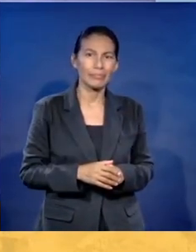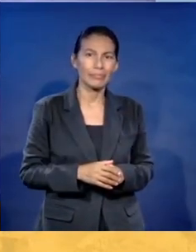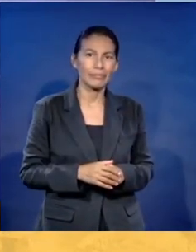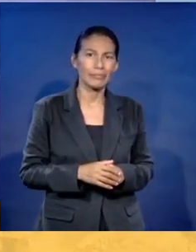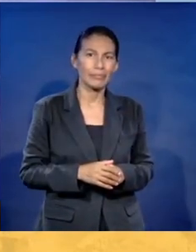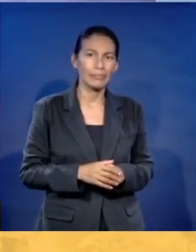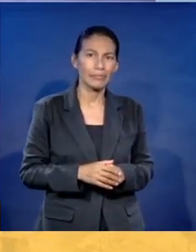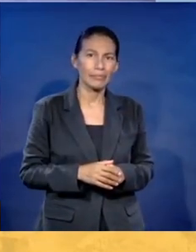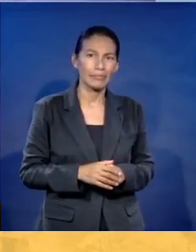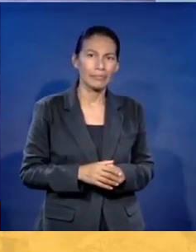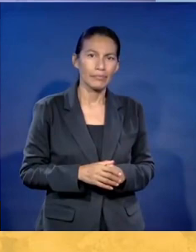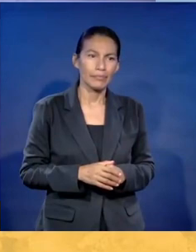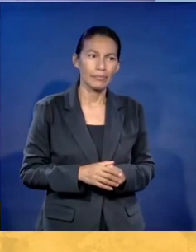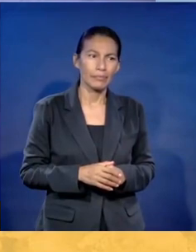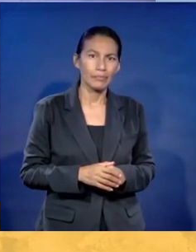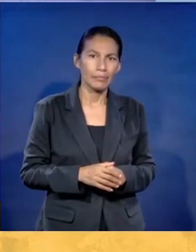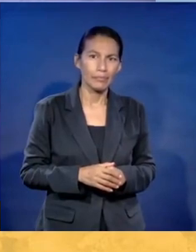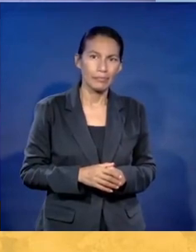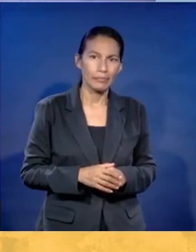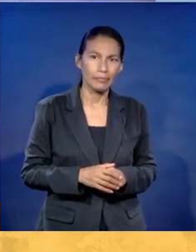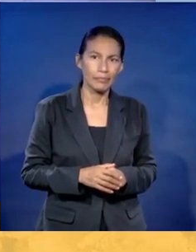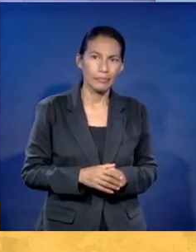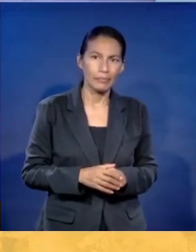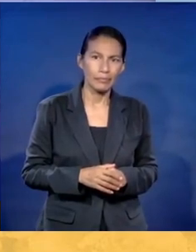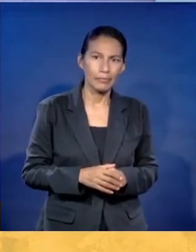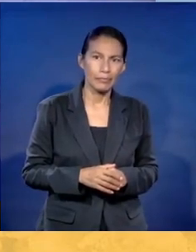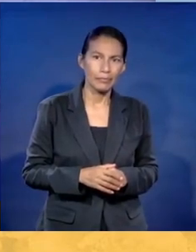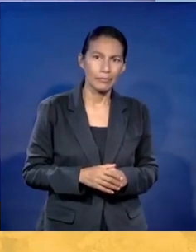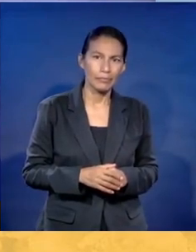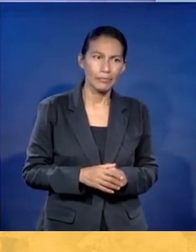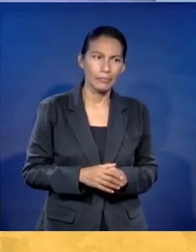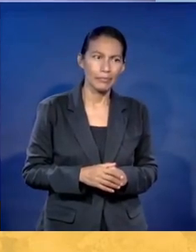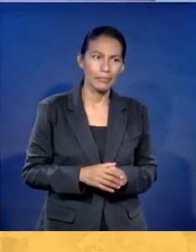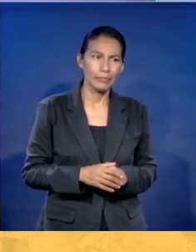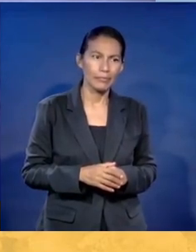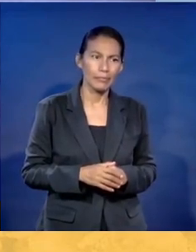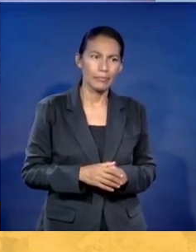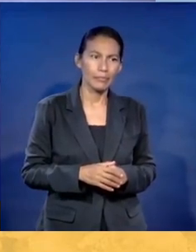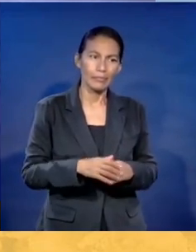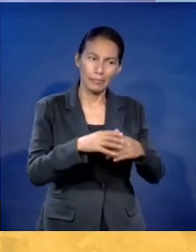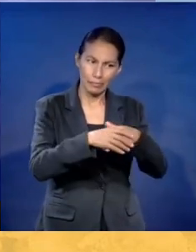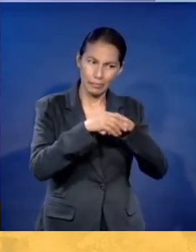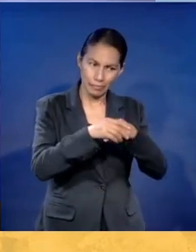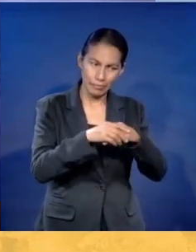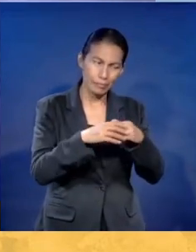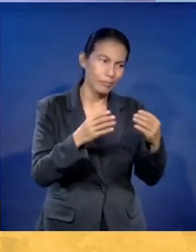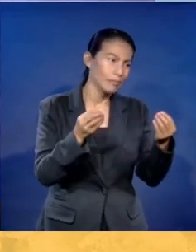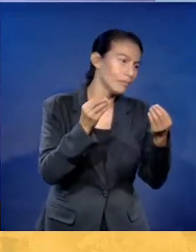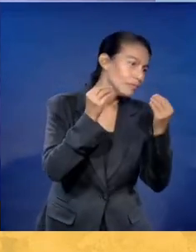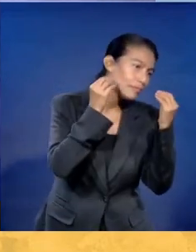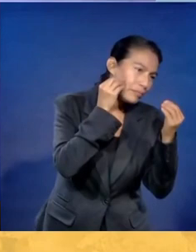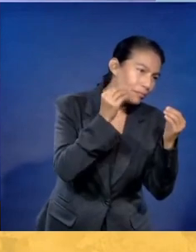Y luego el siguiente paso salud el beso santo que yo no sé qué de santo que tenga